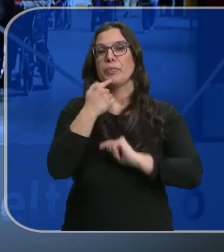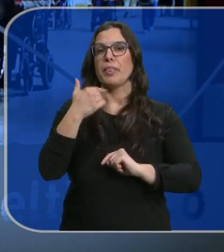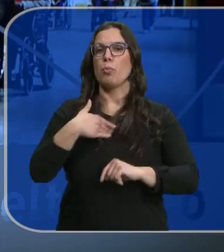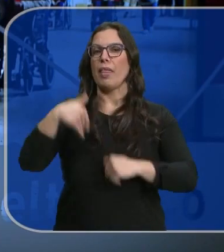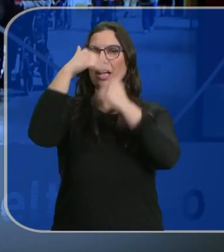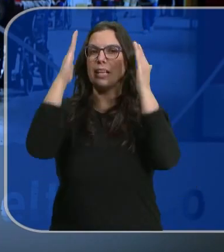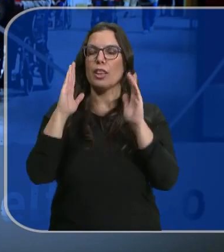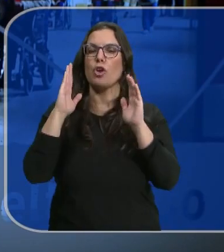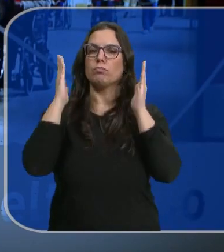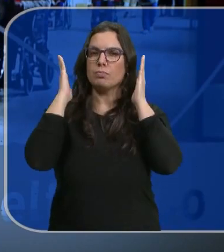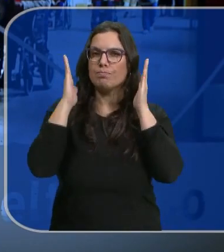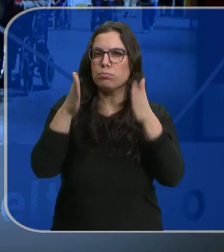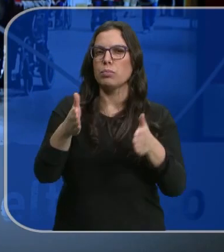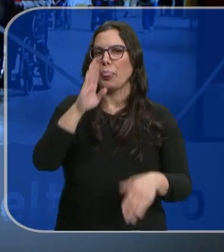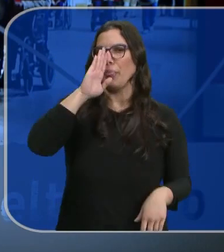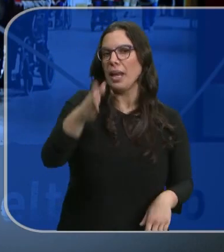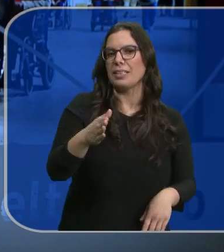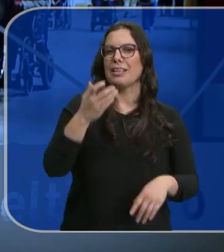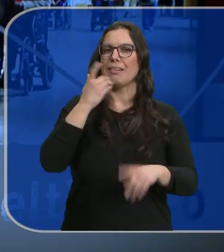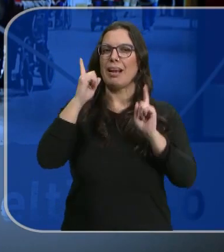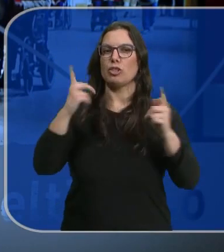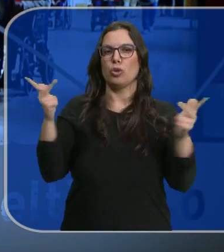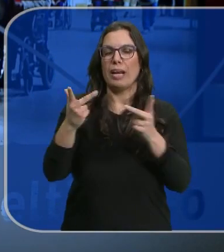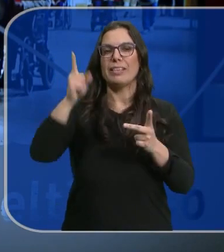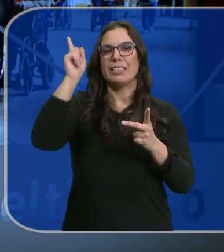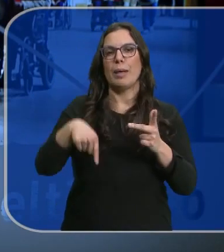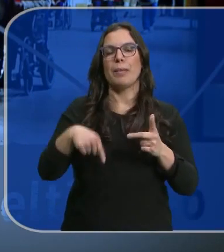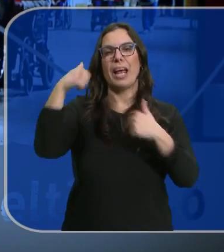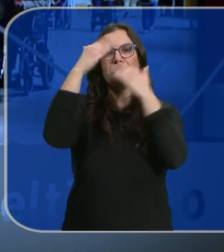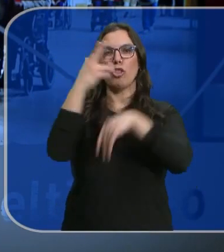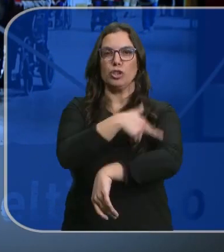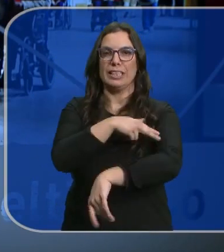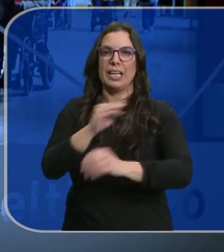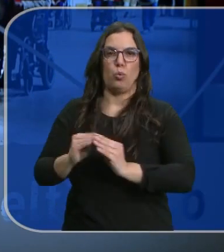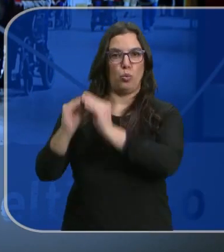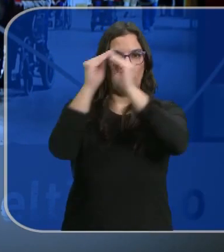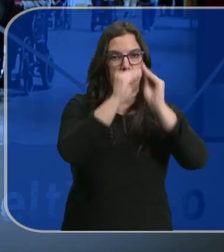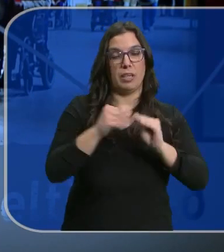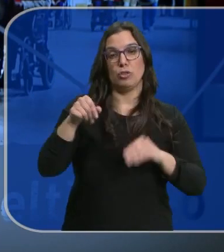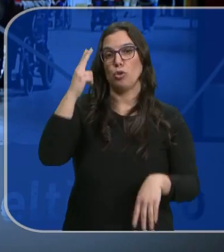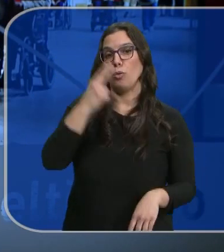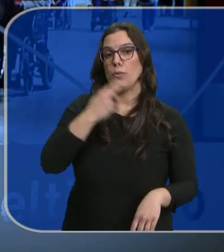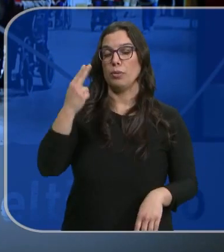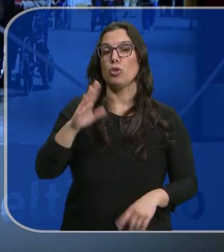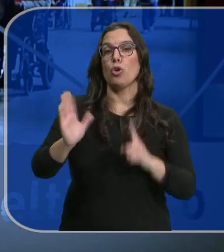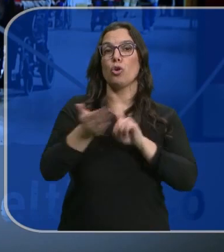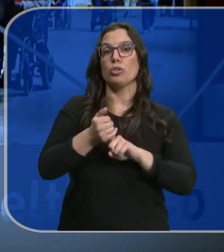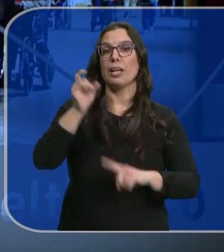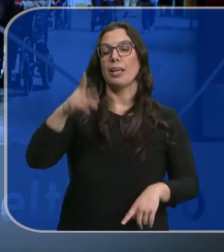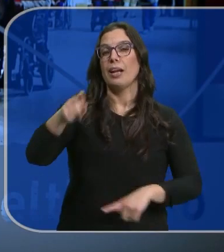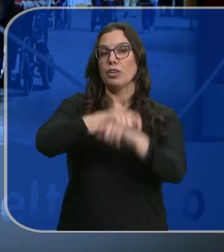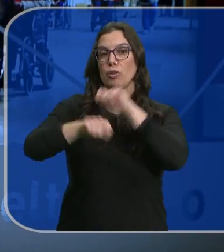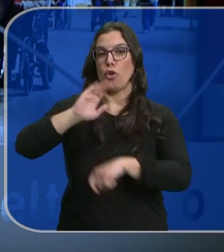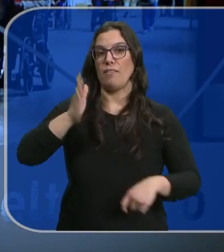atender directamente los casos más graves y a unificar la actuación sanitaria. Es el compromiso que ha obtenido la Asociación de Afectados de